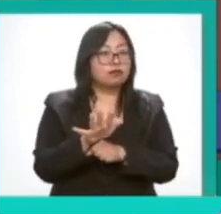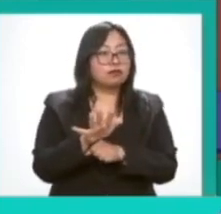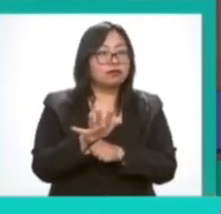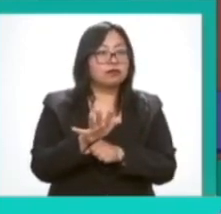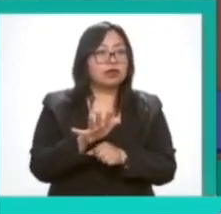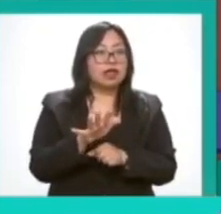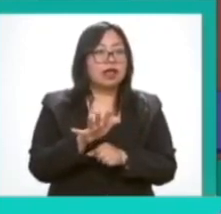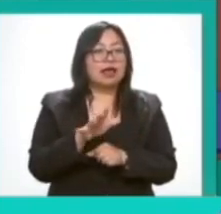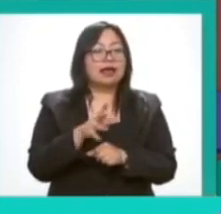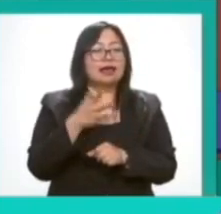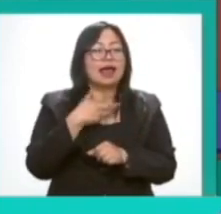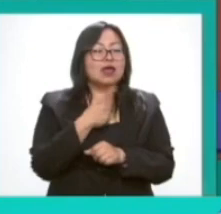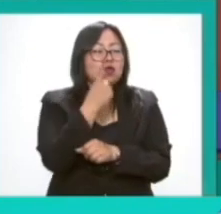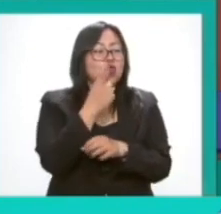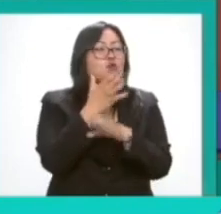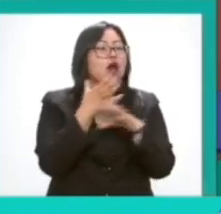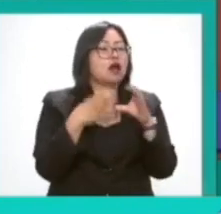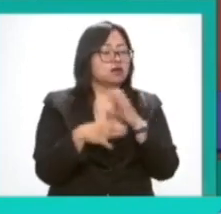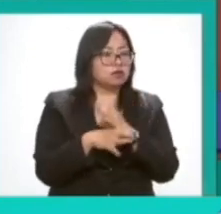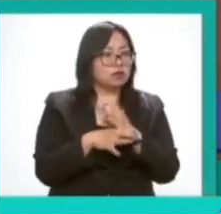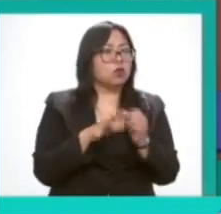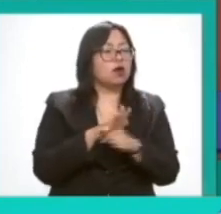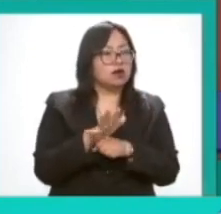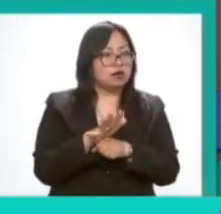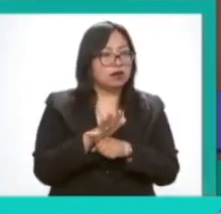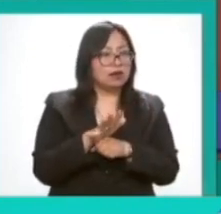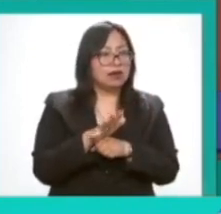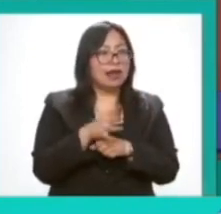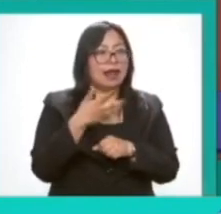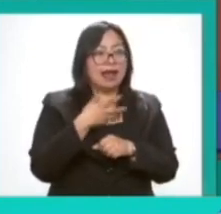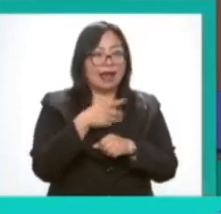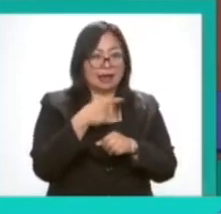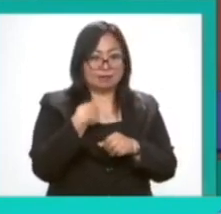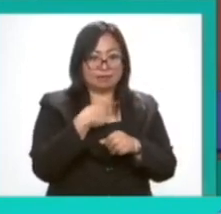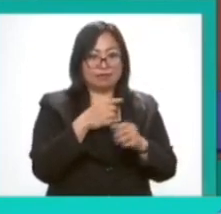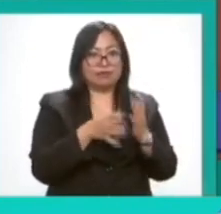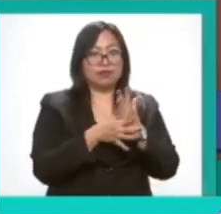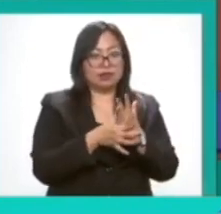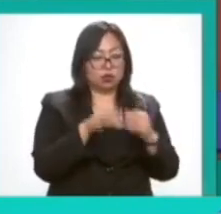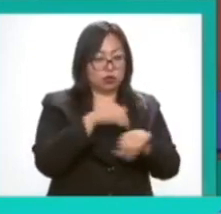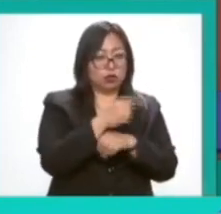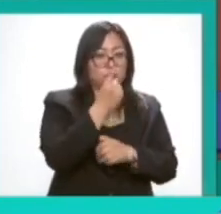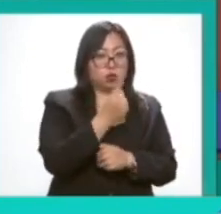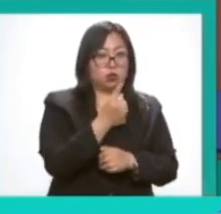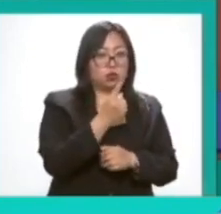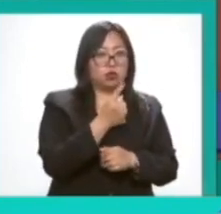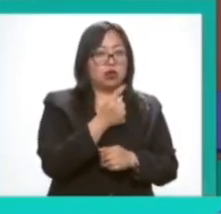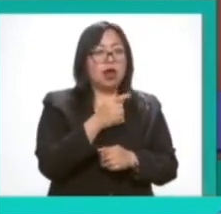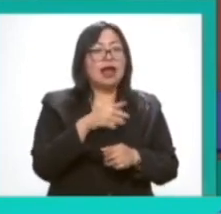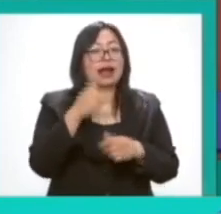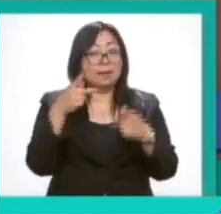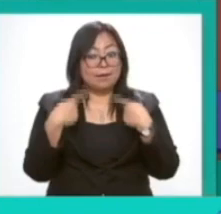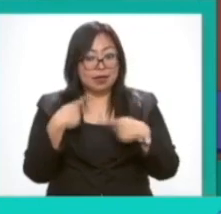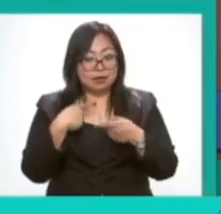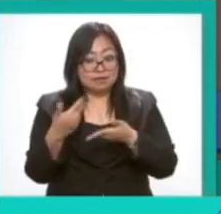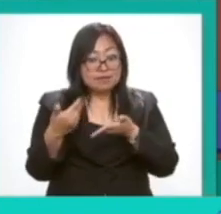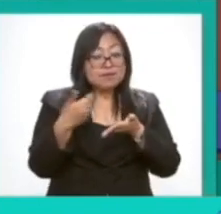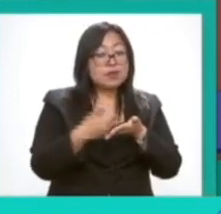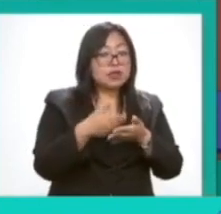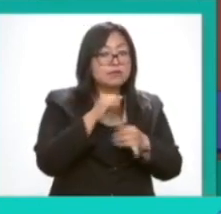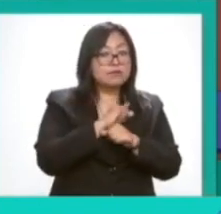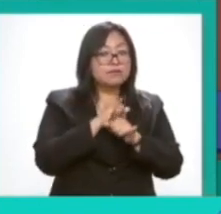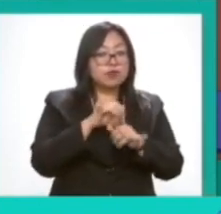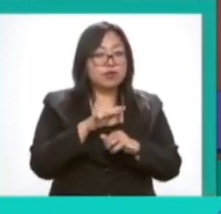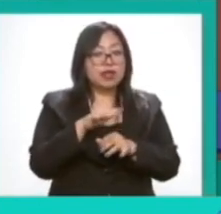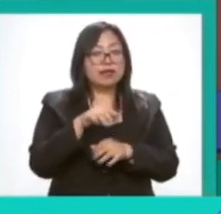presunto acontecimiento uno la versión pública de los documentos sobre el suceso que narra la persona solicitante